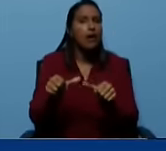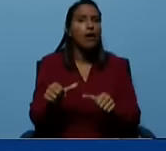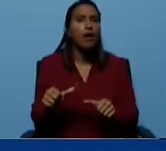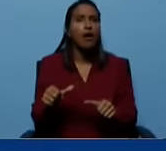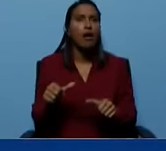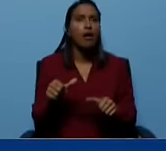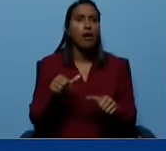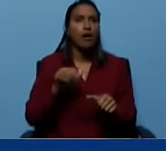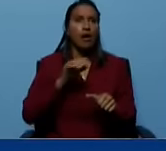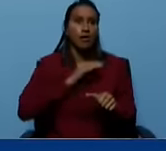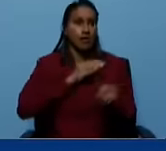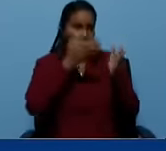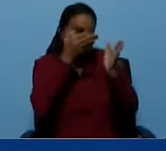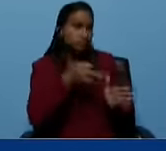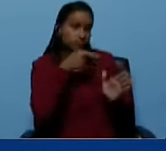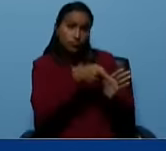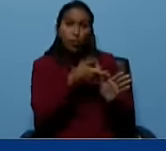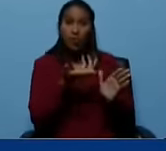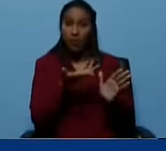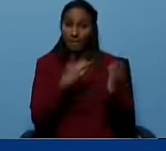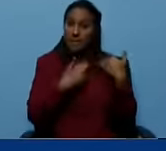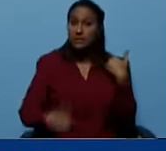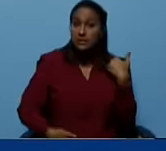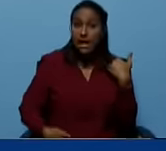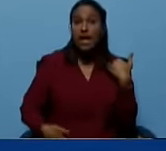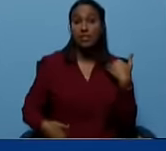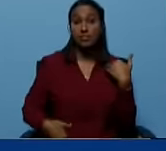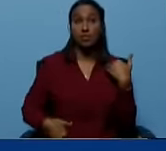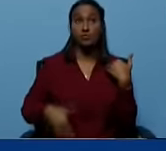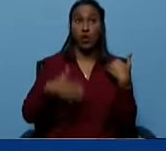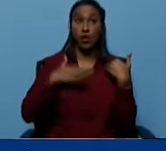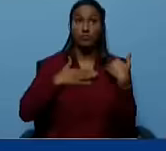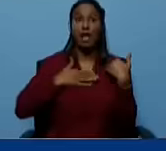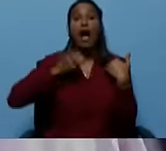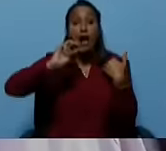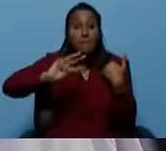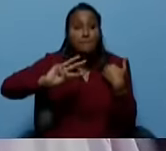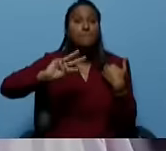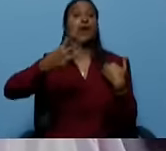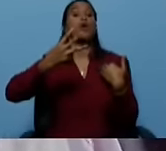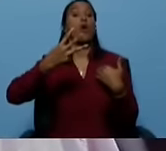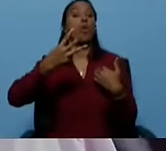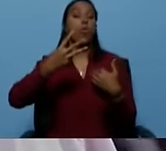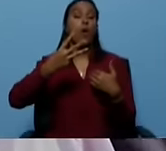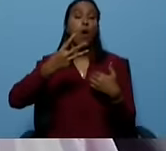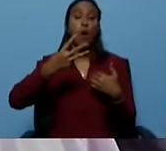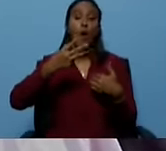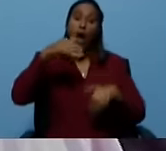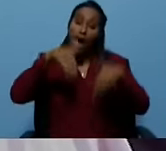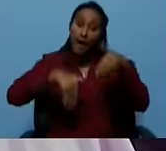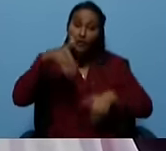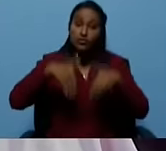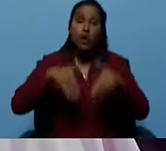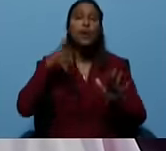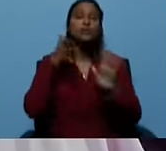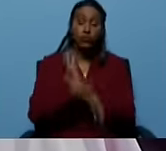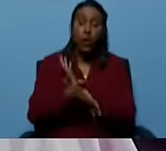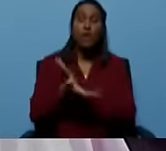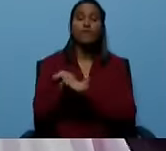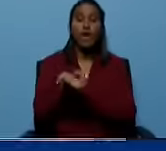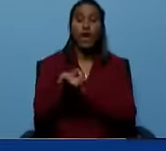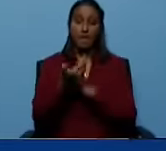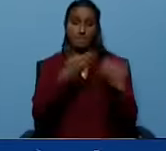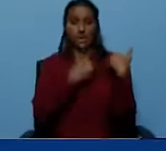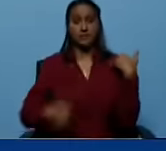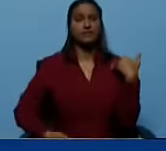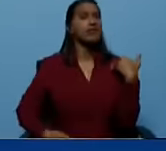suya. En la presidencia está alcanzando un tercer periodo presidencial, una segunda reelección consecutiva. ¿A